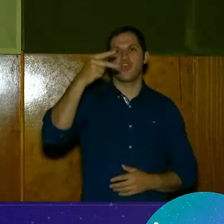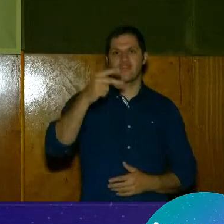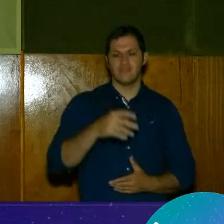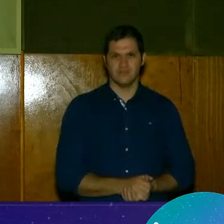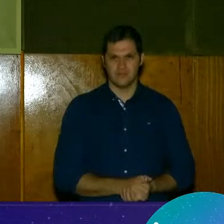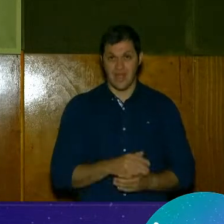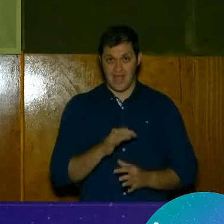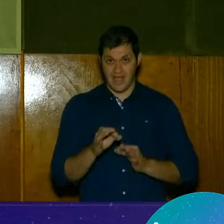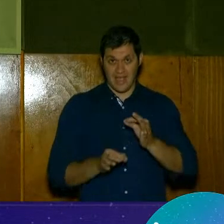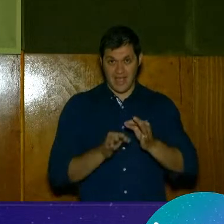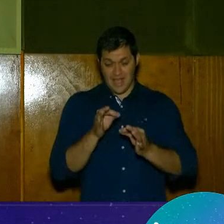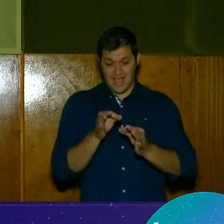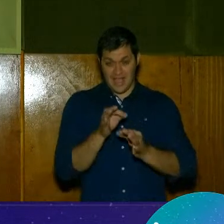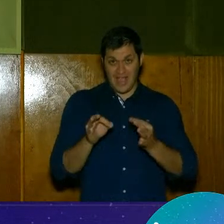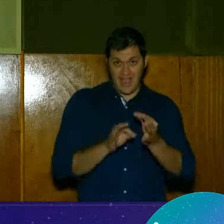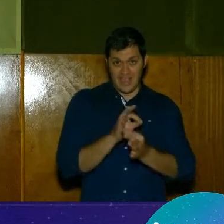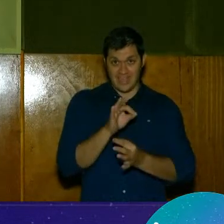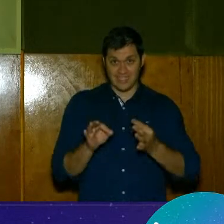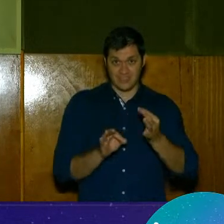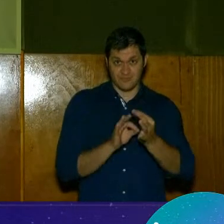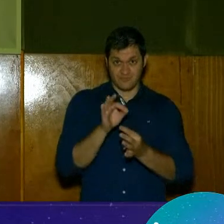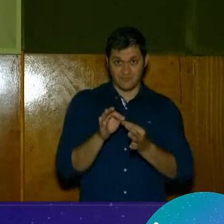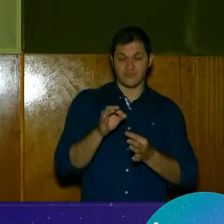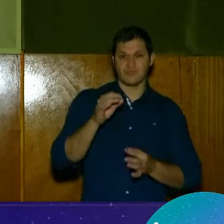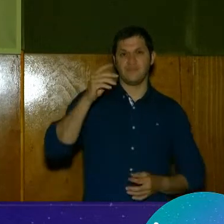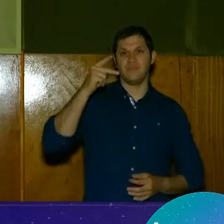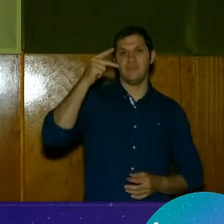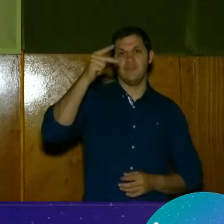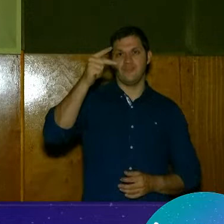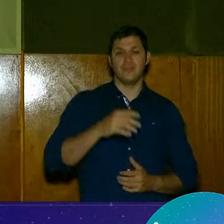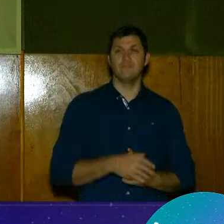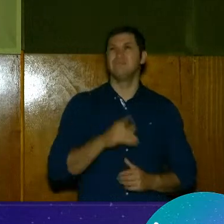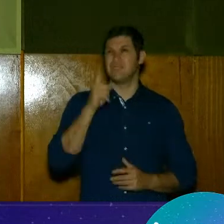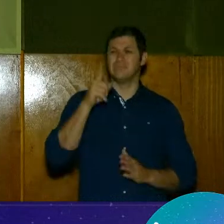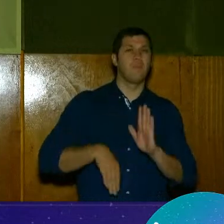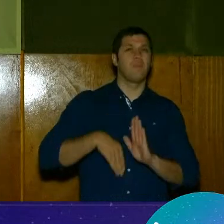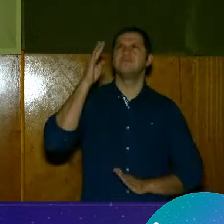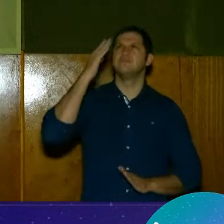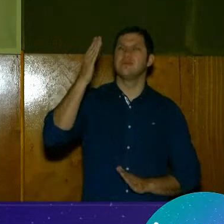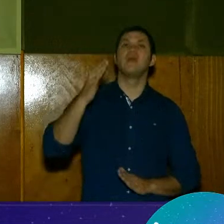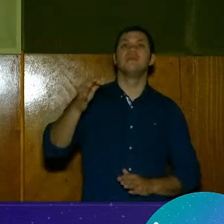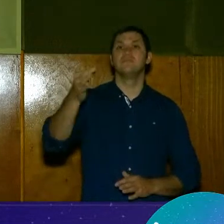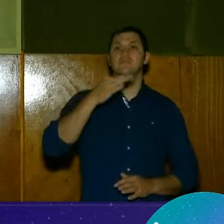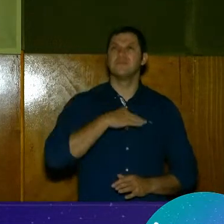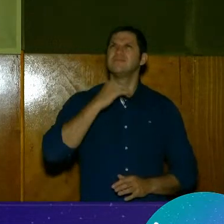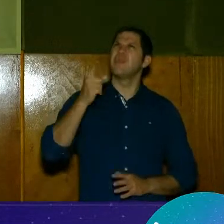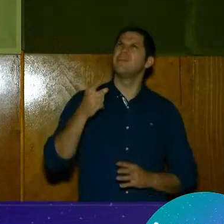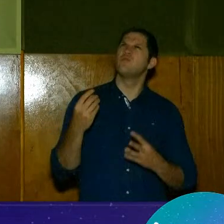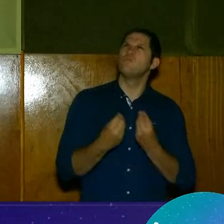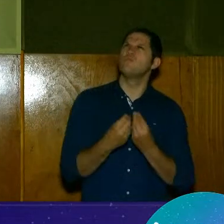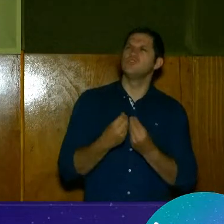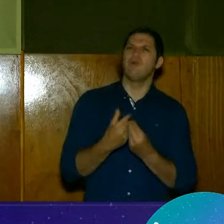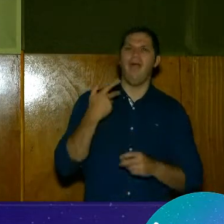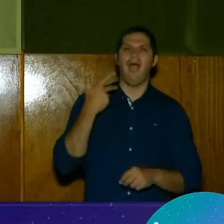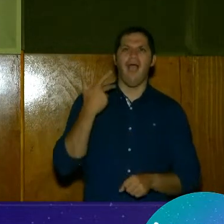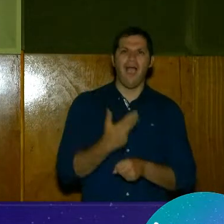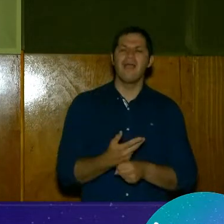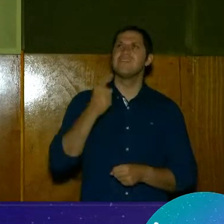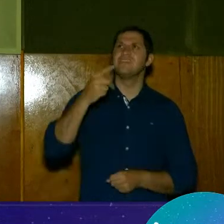formadas mayormente por hidrógeno este elemento químico que habían utilizado las las